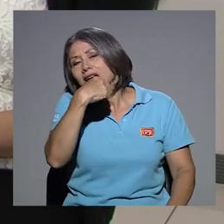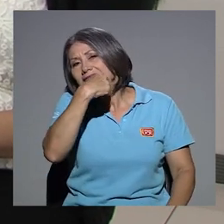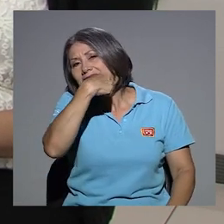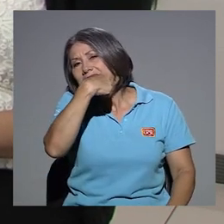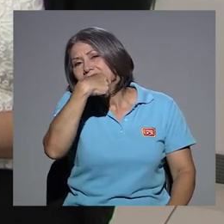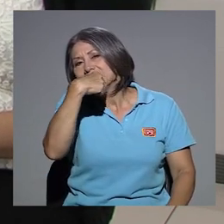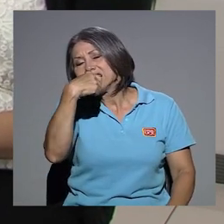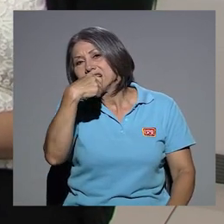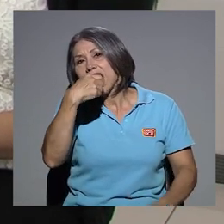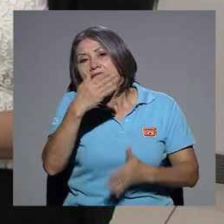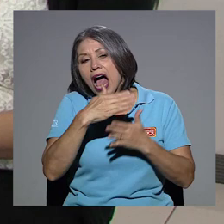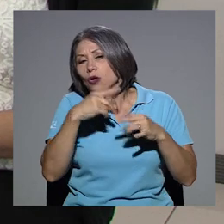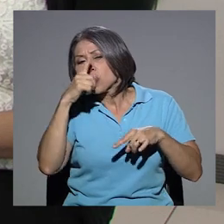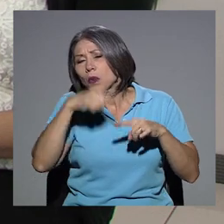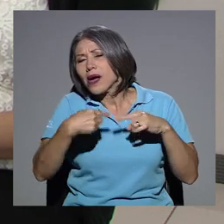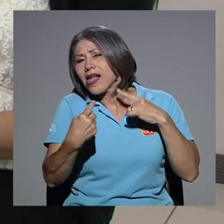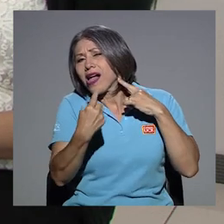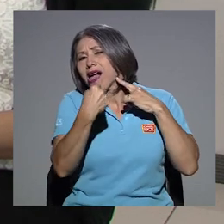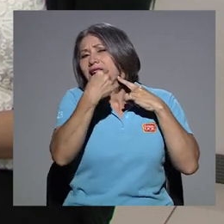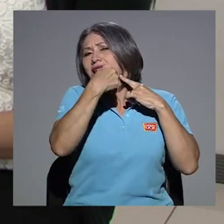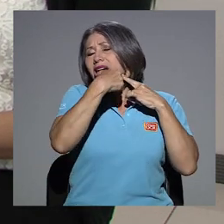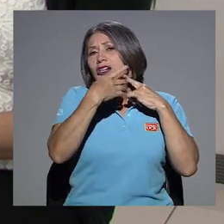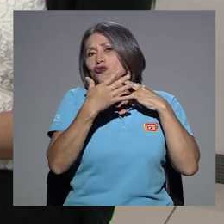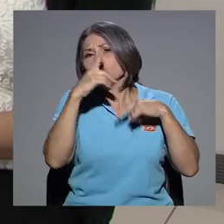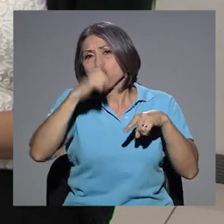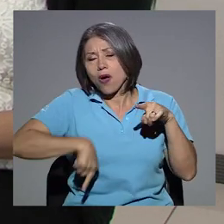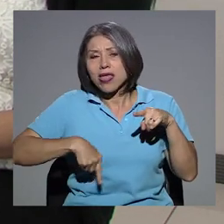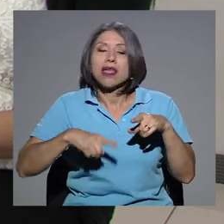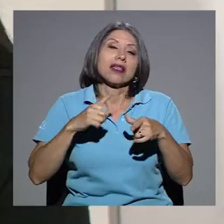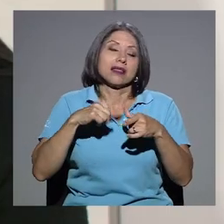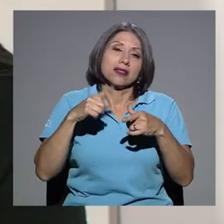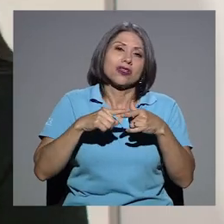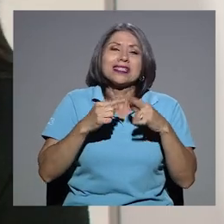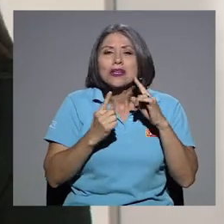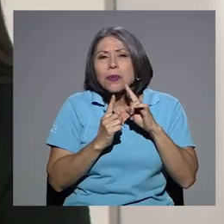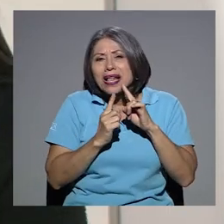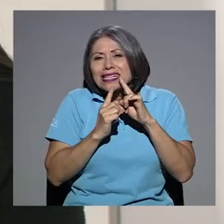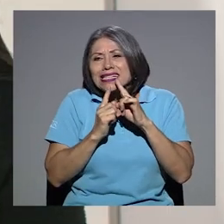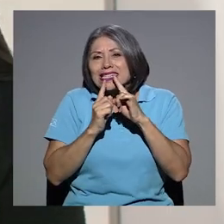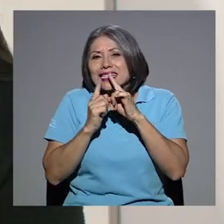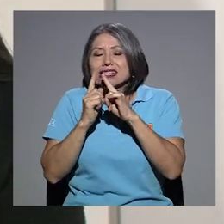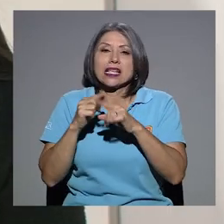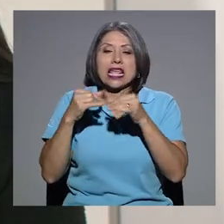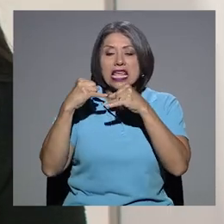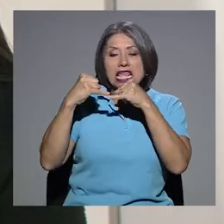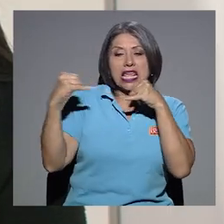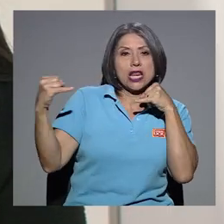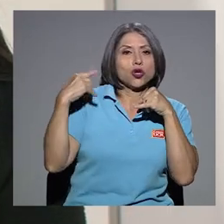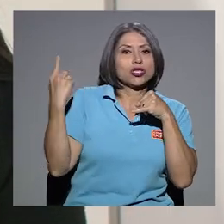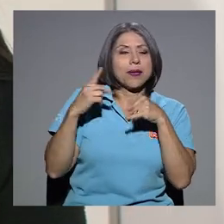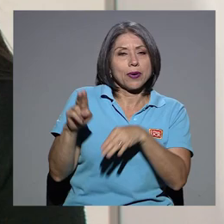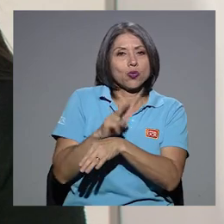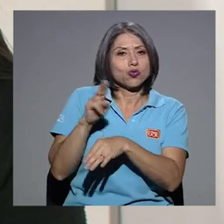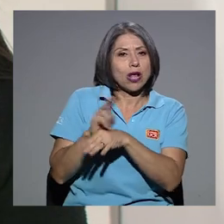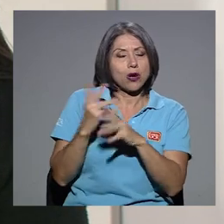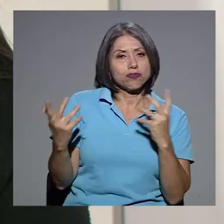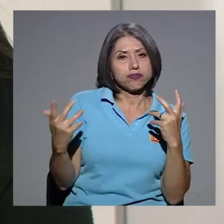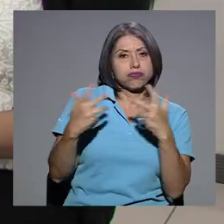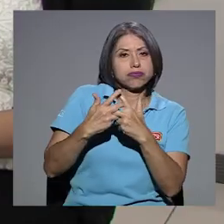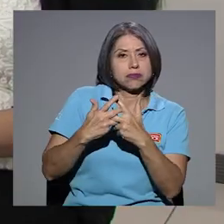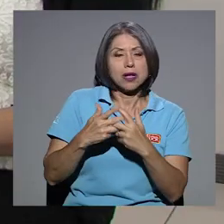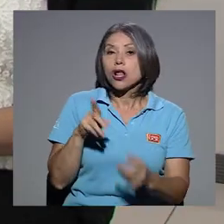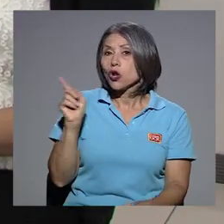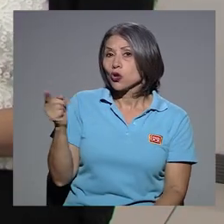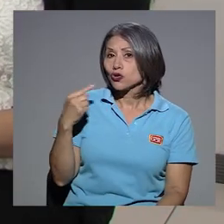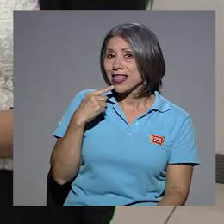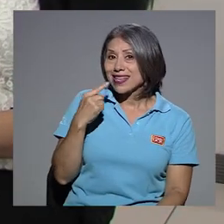las que no se puede acceder con el cepillo. Entonces el hilo hay que usarlo siempre como un complemento. Uh-huh. Lo que usted decía, el espacio entre los dientes,